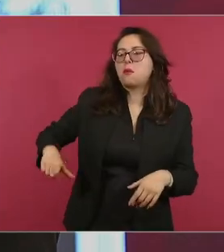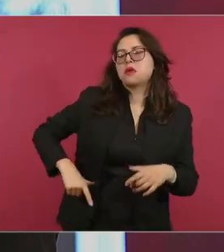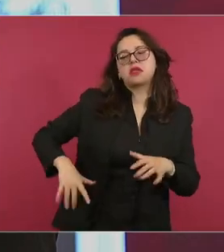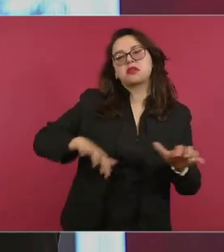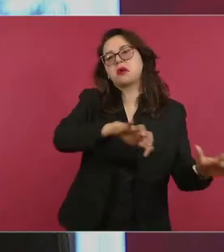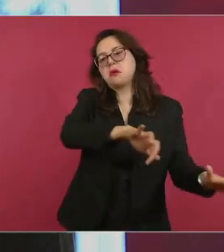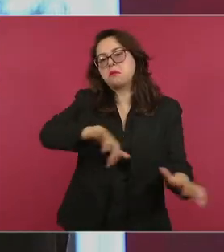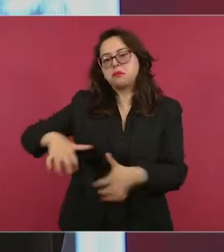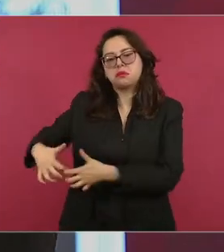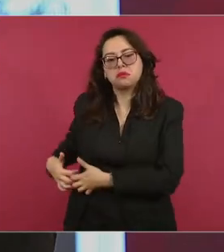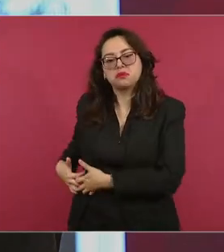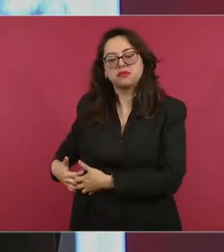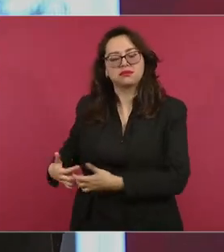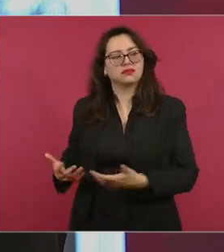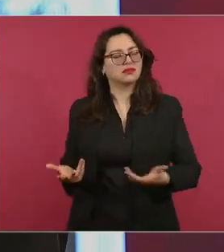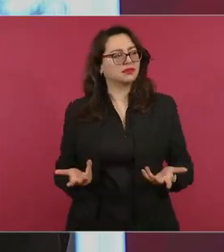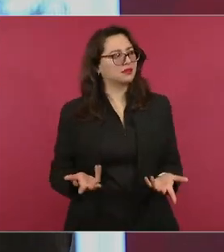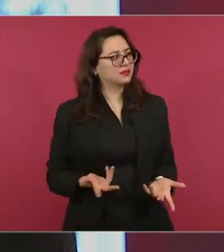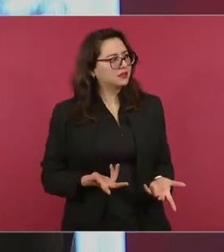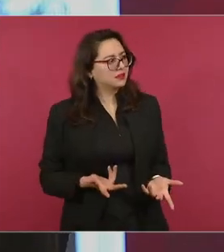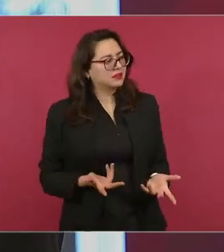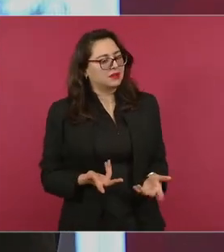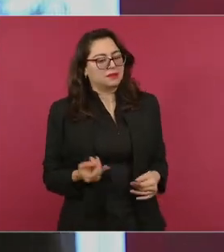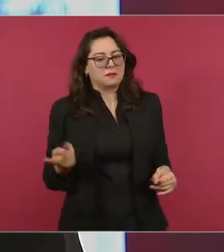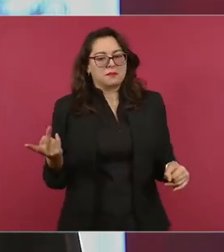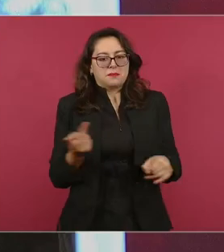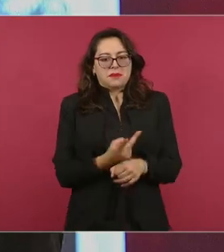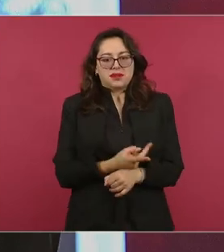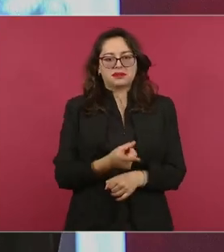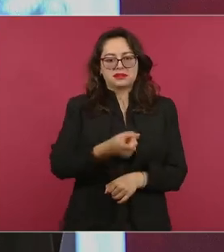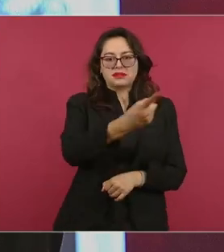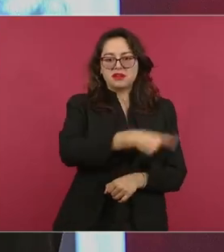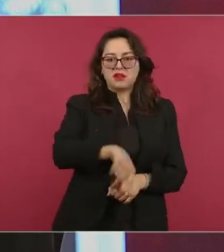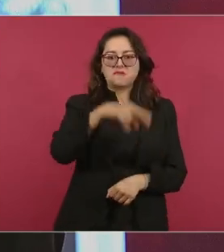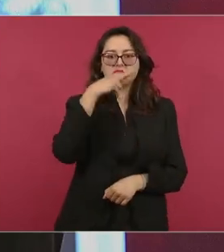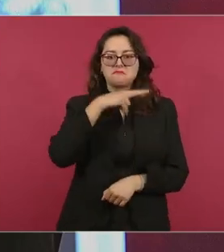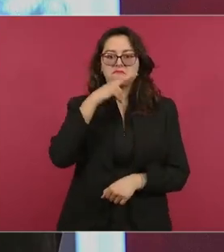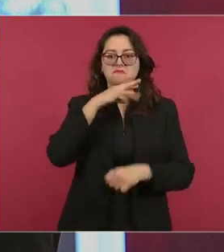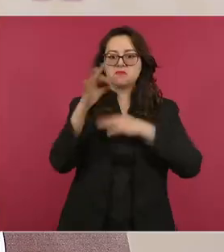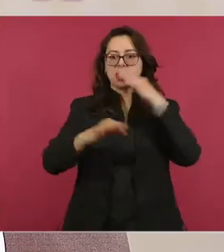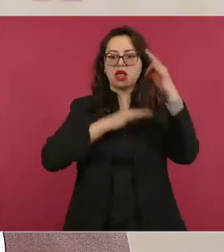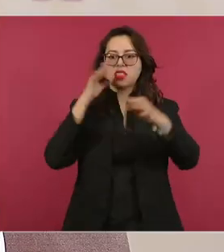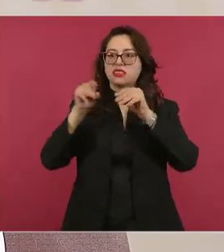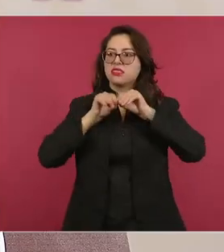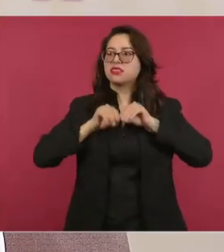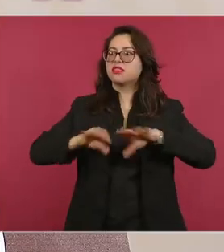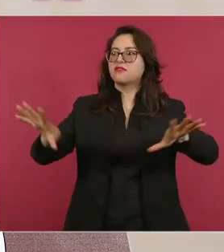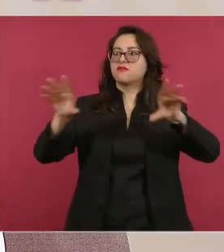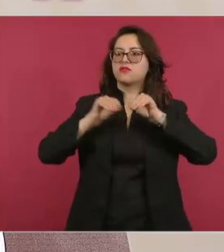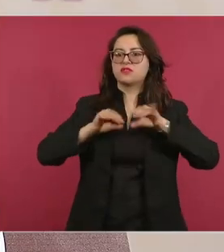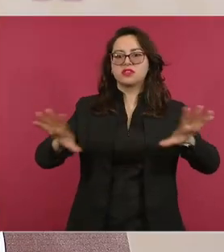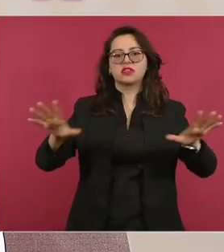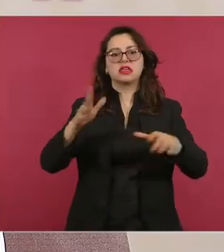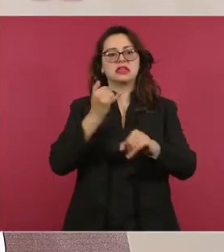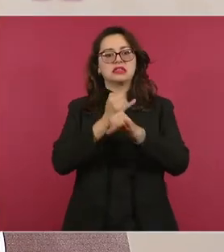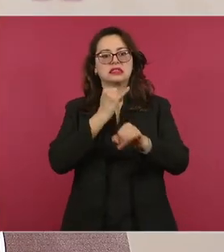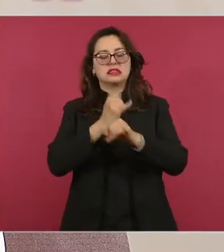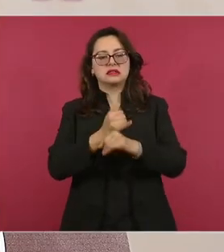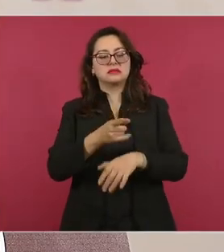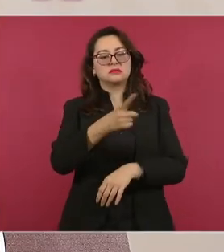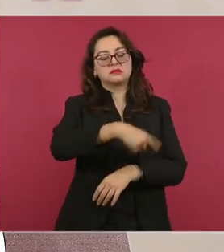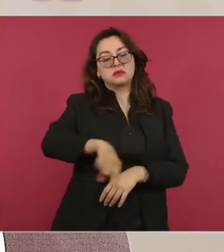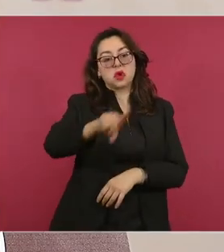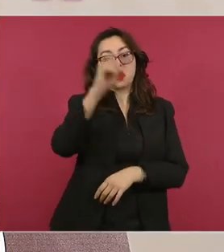hermanos de Acapulco y Coyuca, cuando ya circulaban mentiras que se diseminaron a través de redes sociales y cuentas de Twitter de